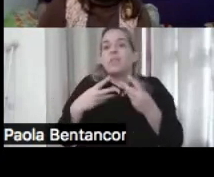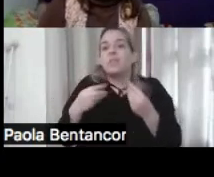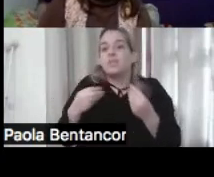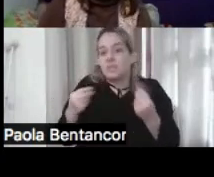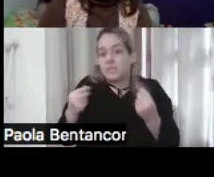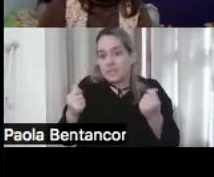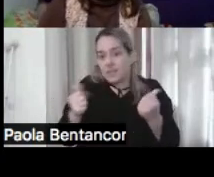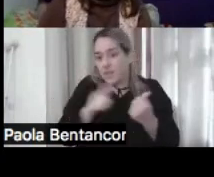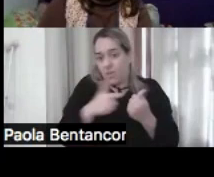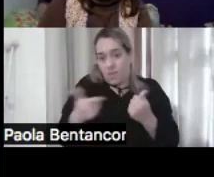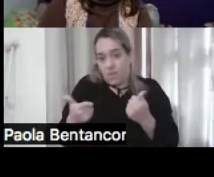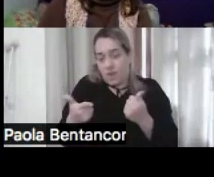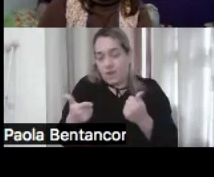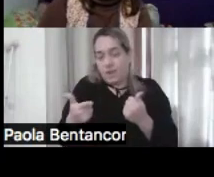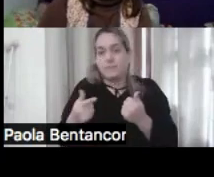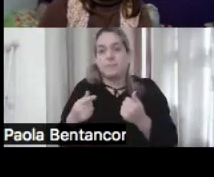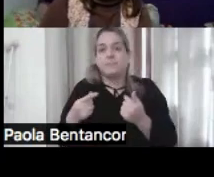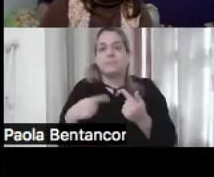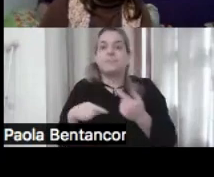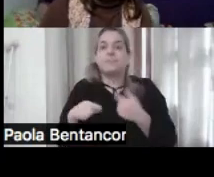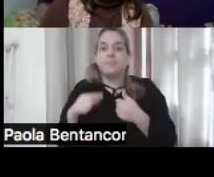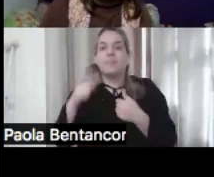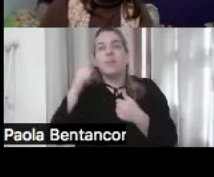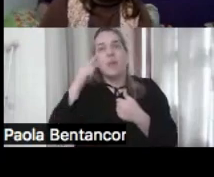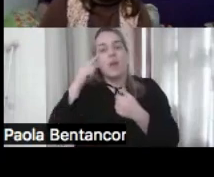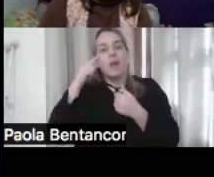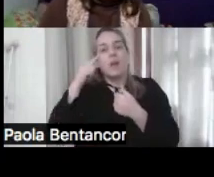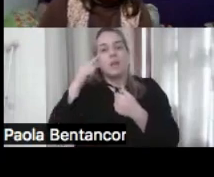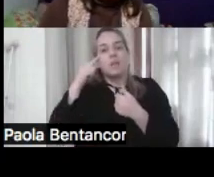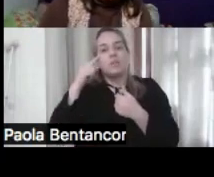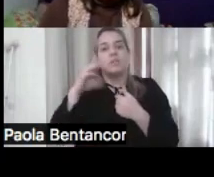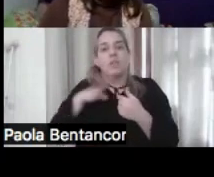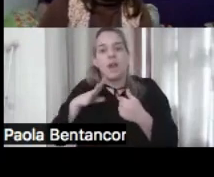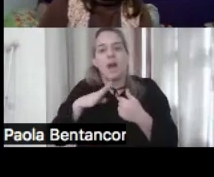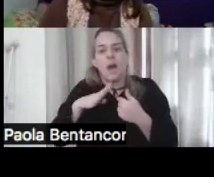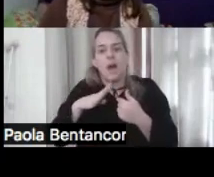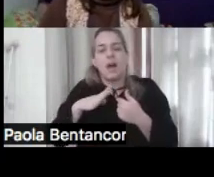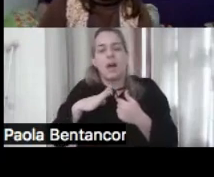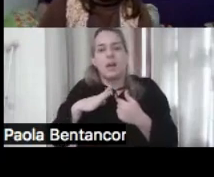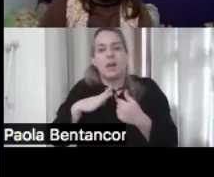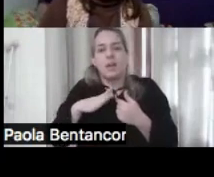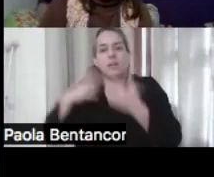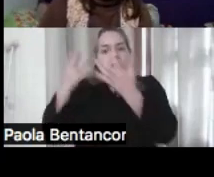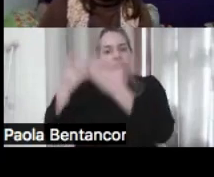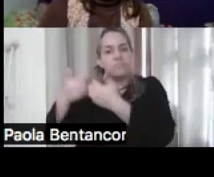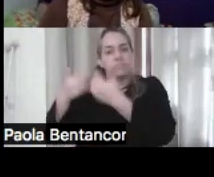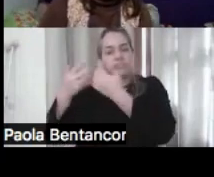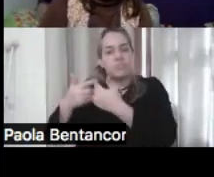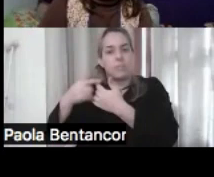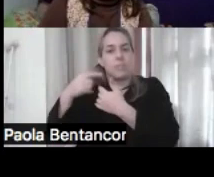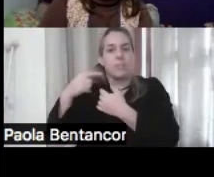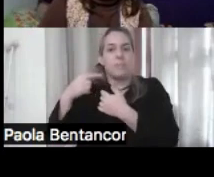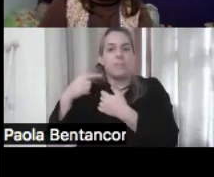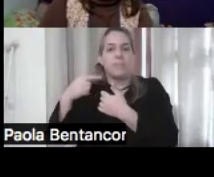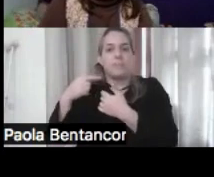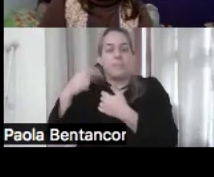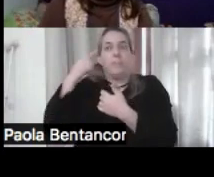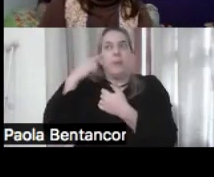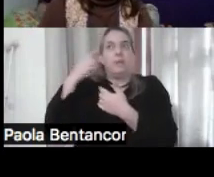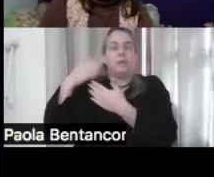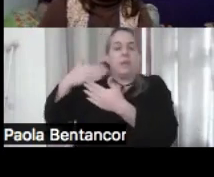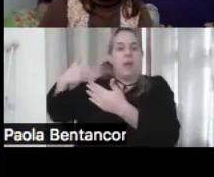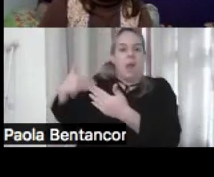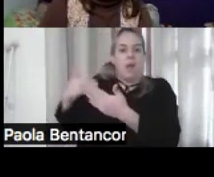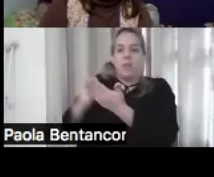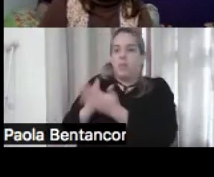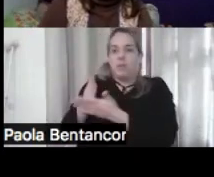las estrategias regulatorias que se pueden diseñar en base a una evaluación profunda desde terapia ocupacional, teniendo en cuenta lo que llamamos